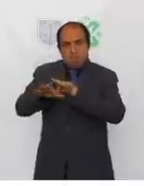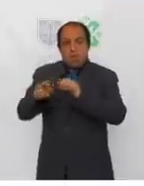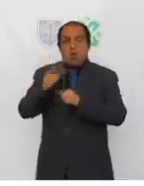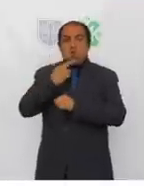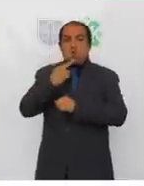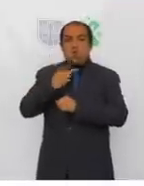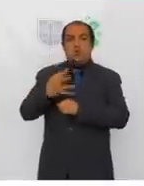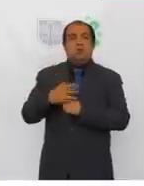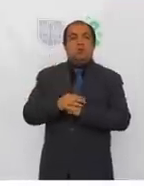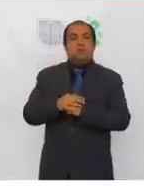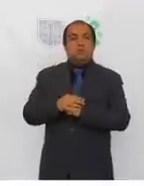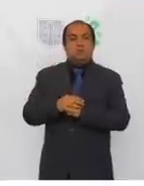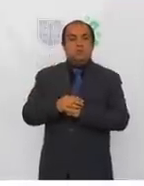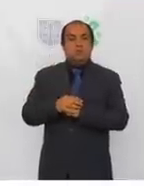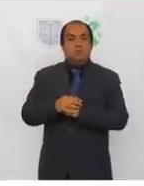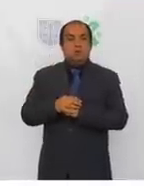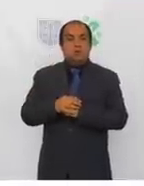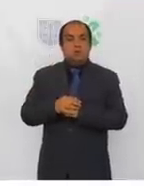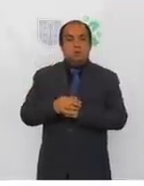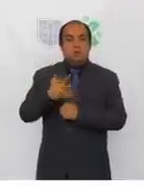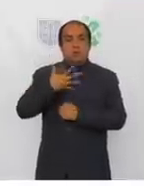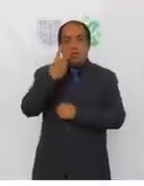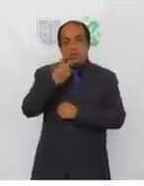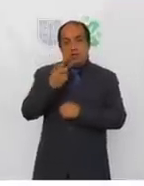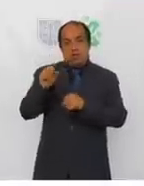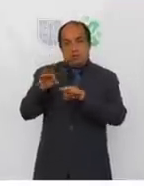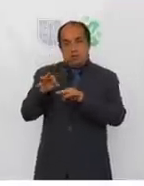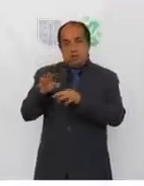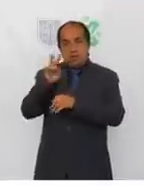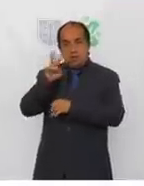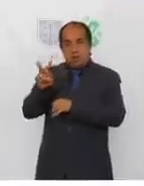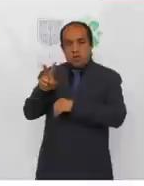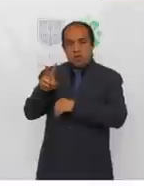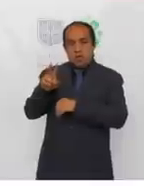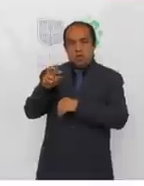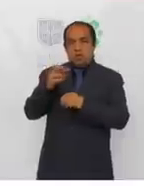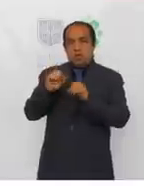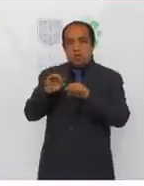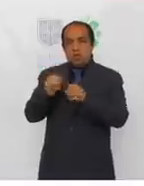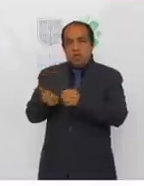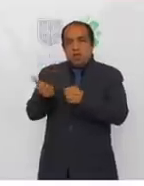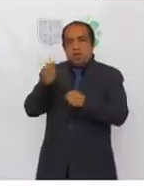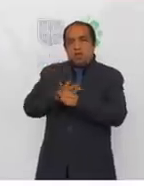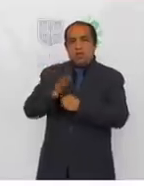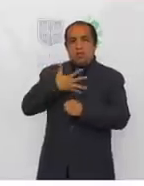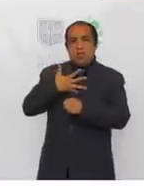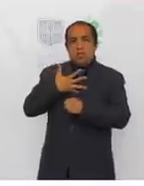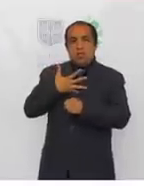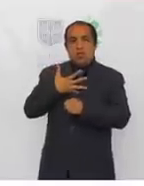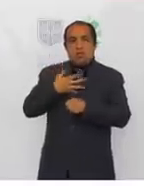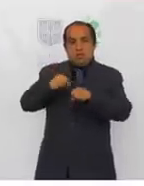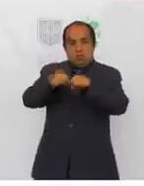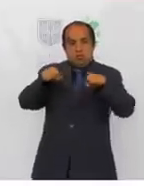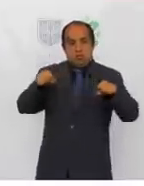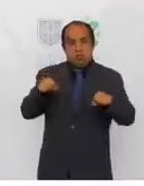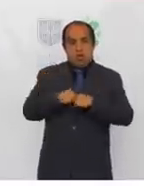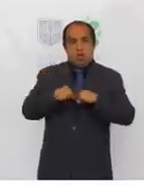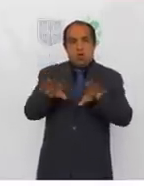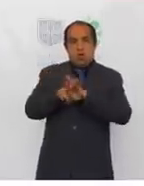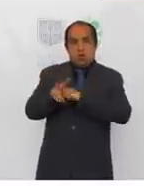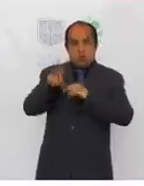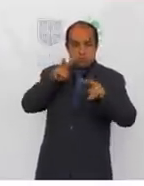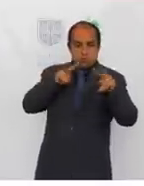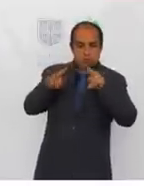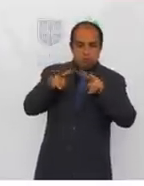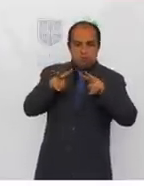rojo están estas oficinas que ven aquí, que además de oficinas administrativas, tendrán un aula y una zona como mirador, donde